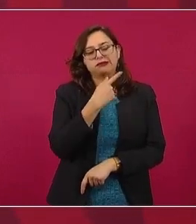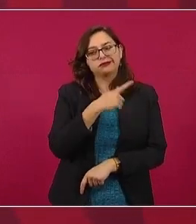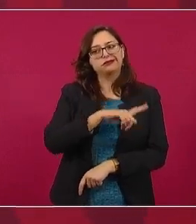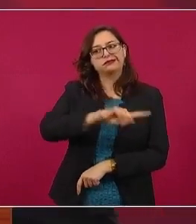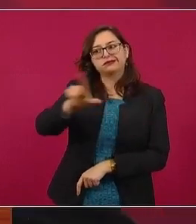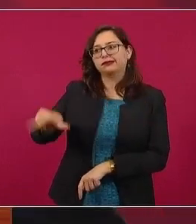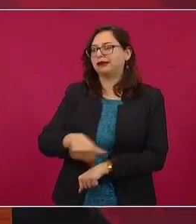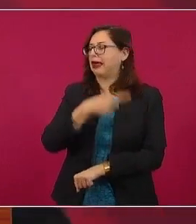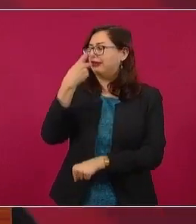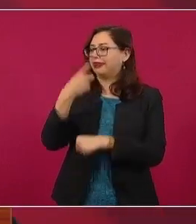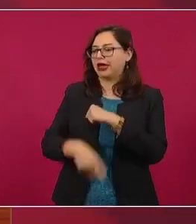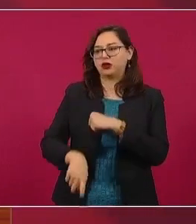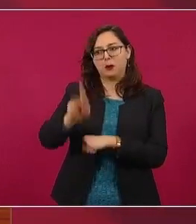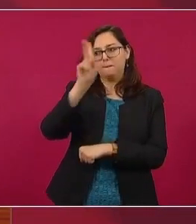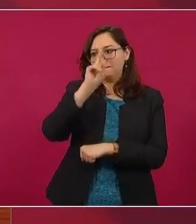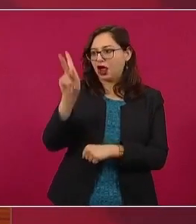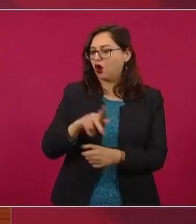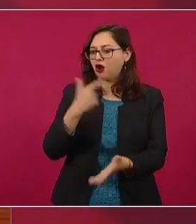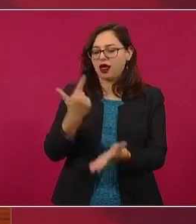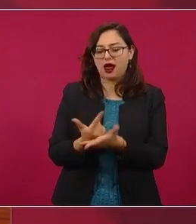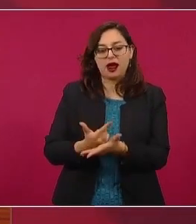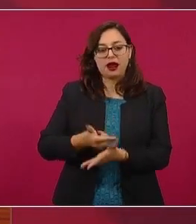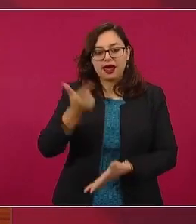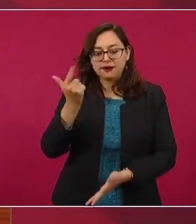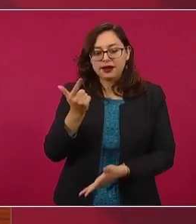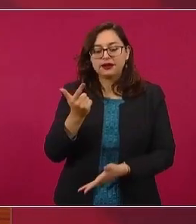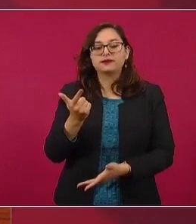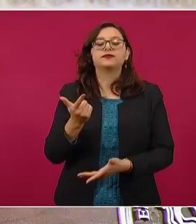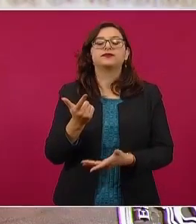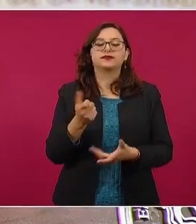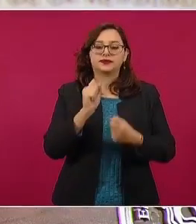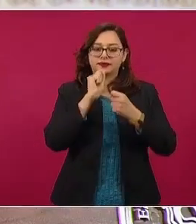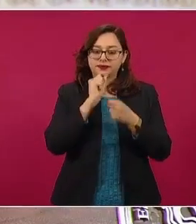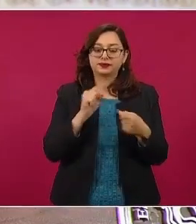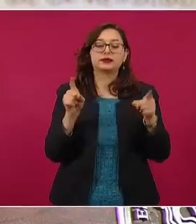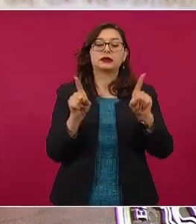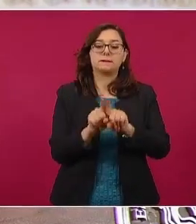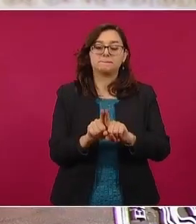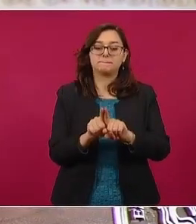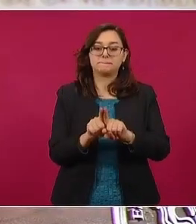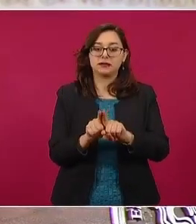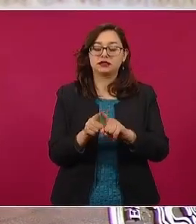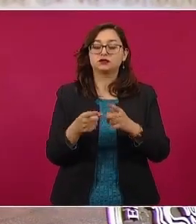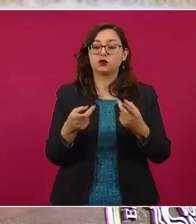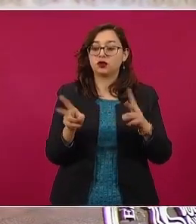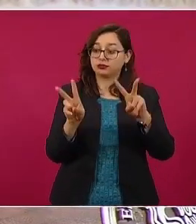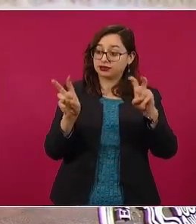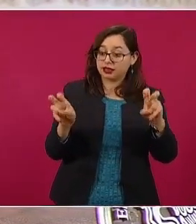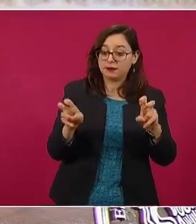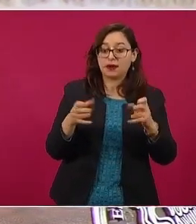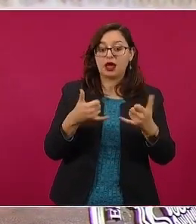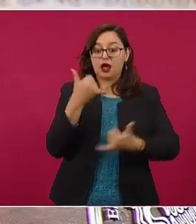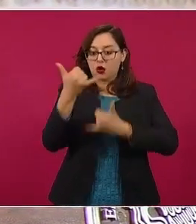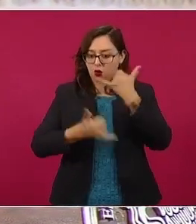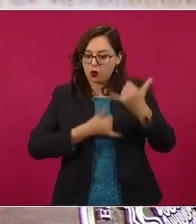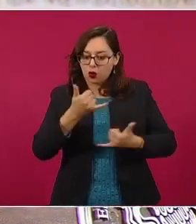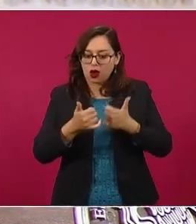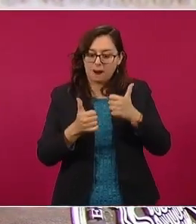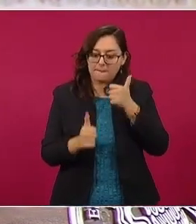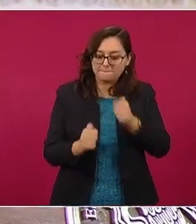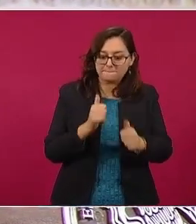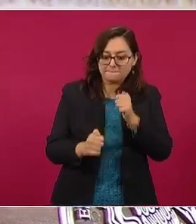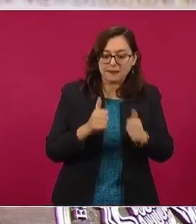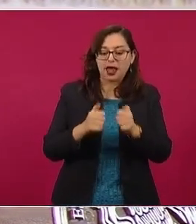y bueno, pues aquí junto con el tema de los videojuegos, porque también hay una adicción